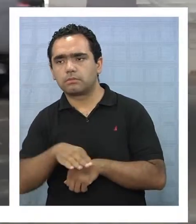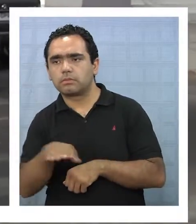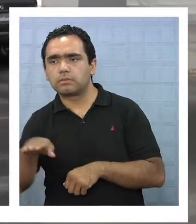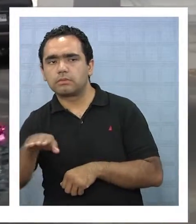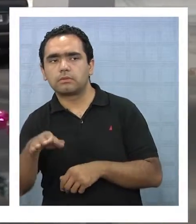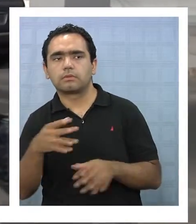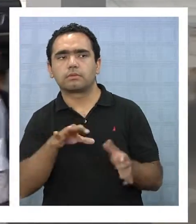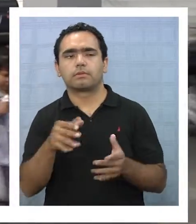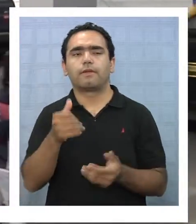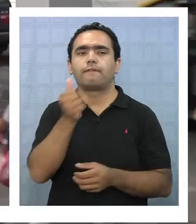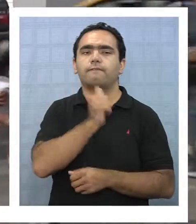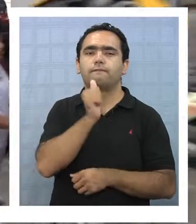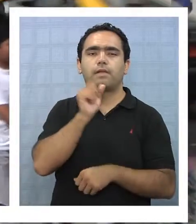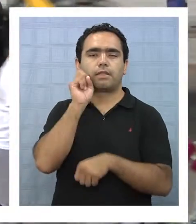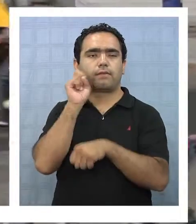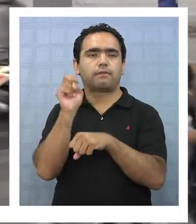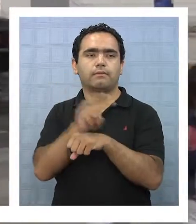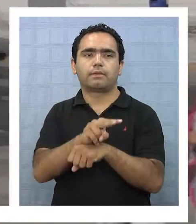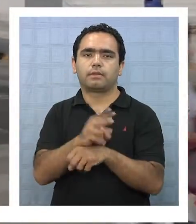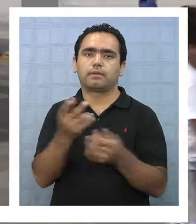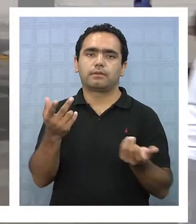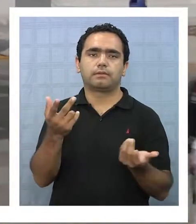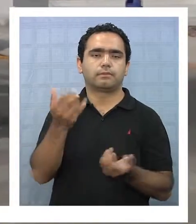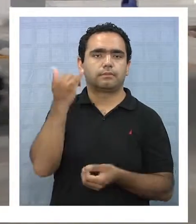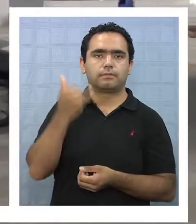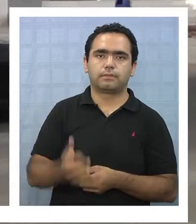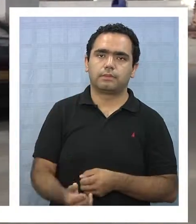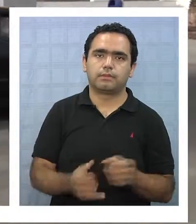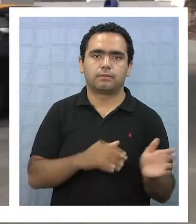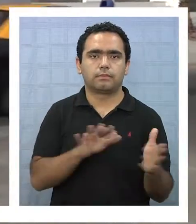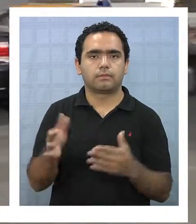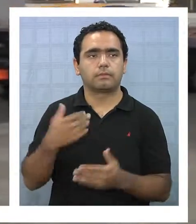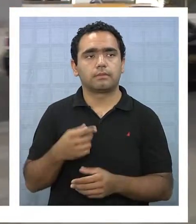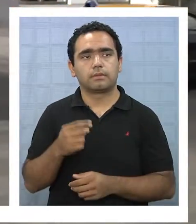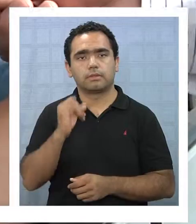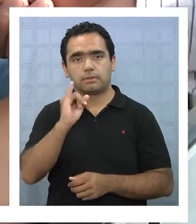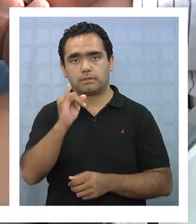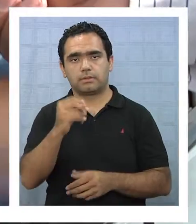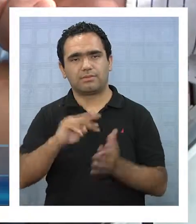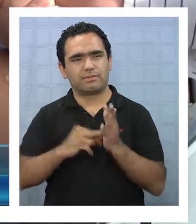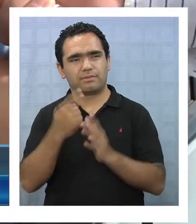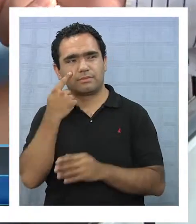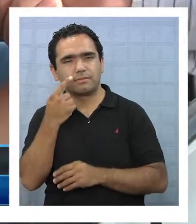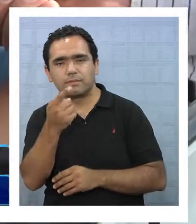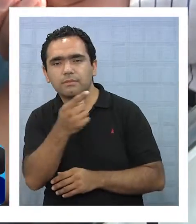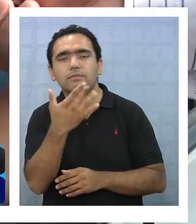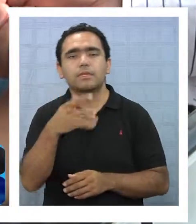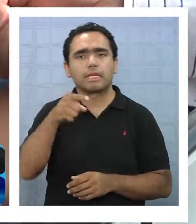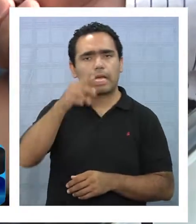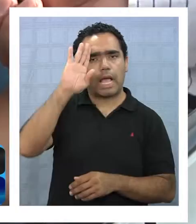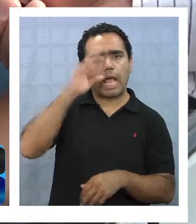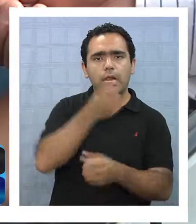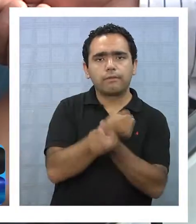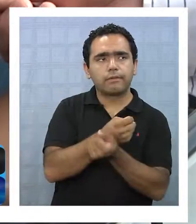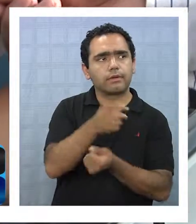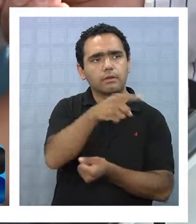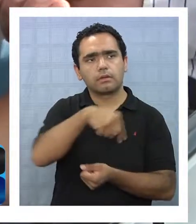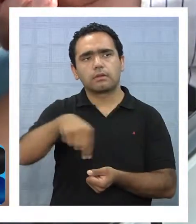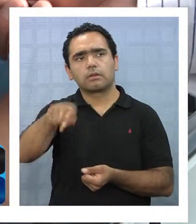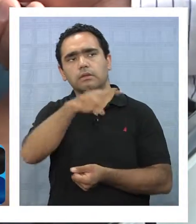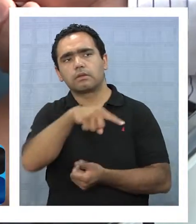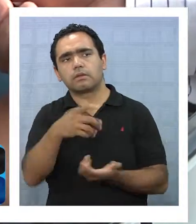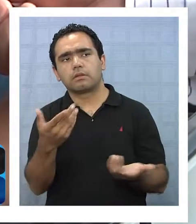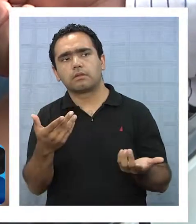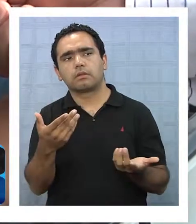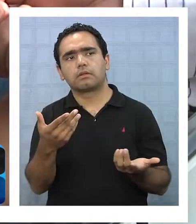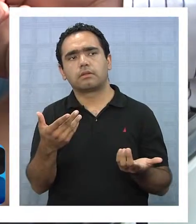La ironía por la falta de fiscalización es latente. Para la visual sí, pero acá estamos llenos de carabineros en este sector, así que